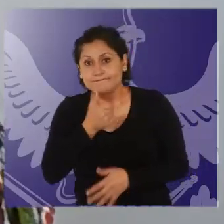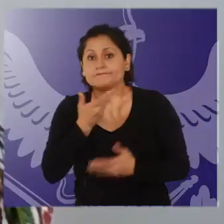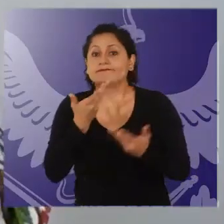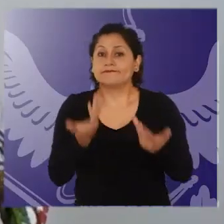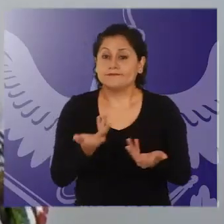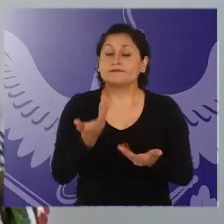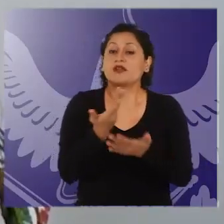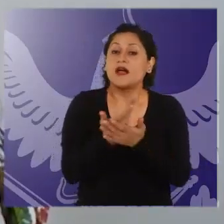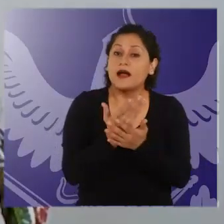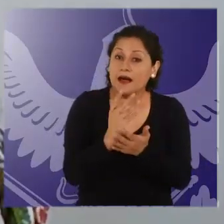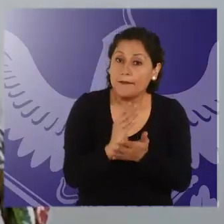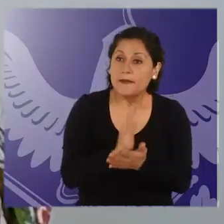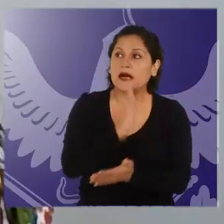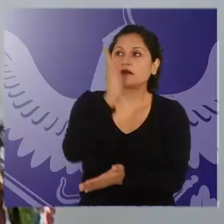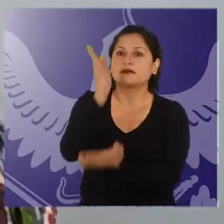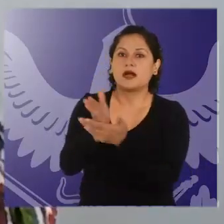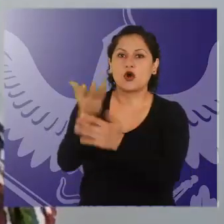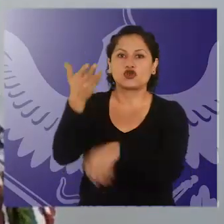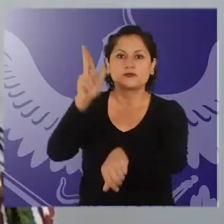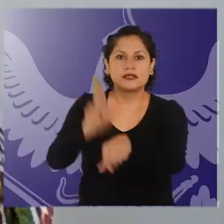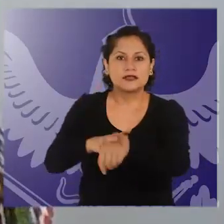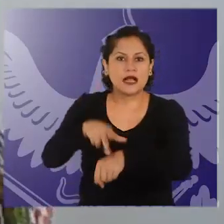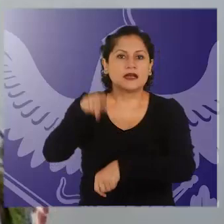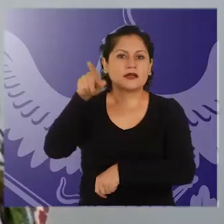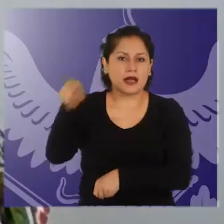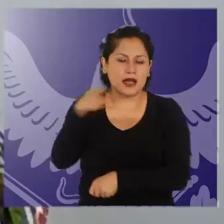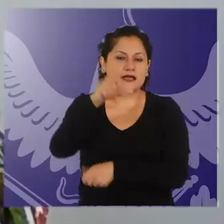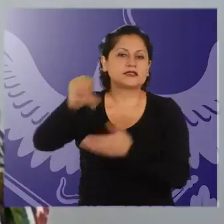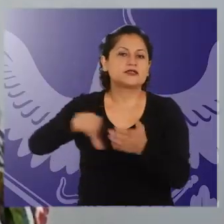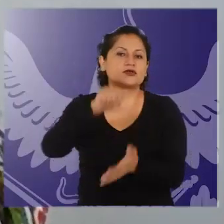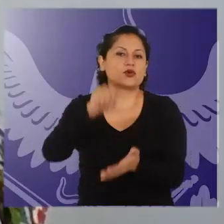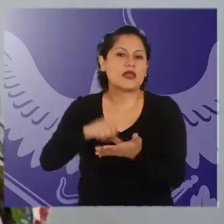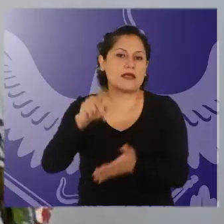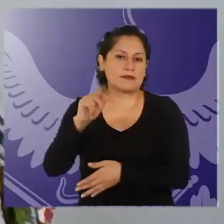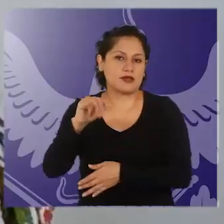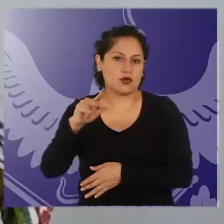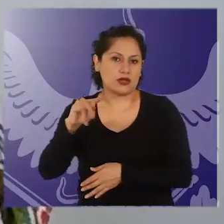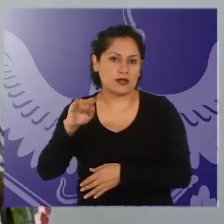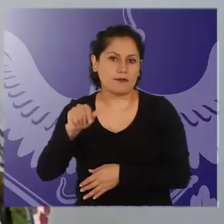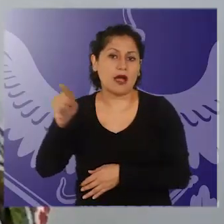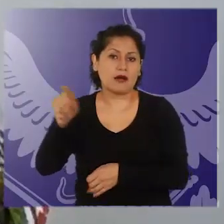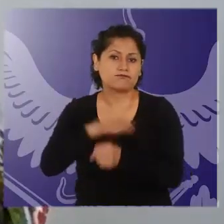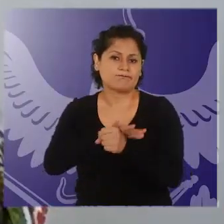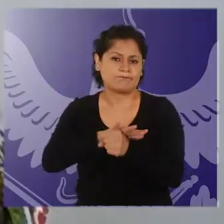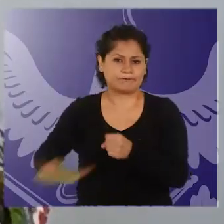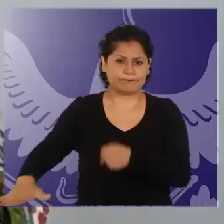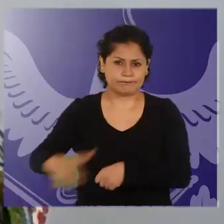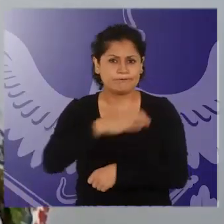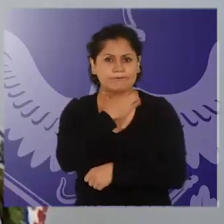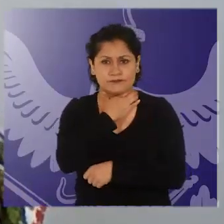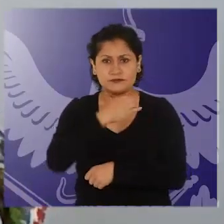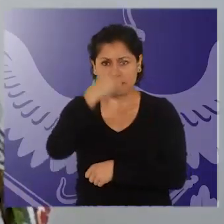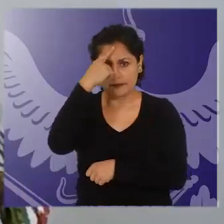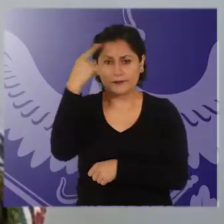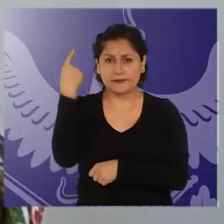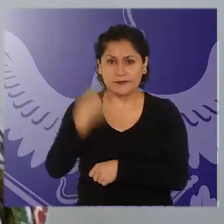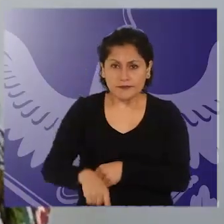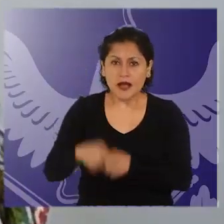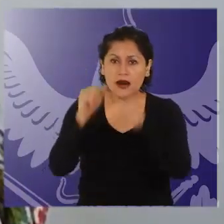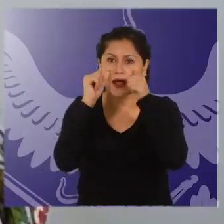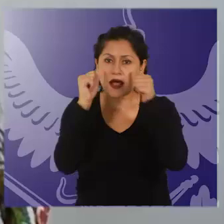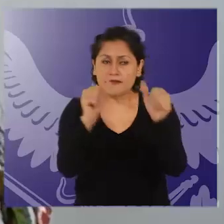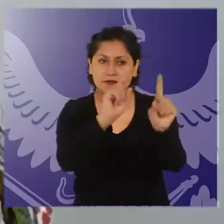cubrir los gastos de un hospital regional en la ciudad de Pinotepa que se encuentra rebasado ya de por sí para atender